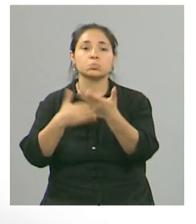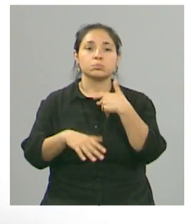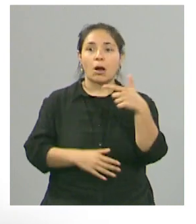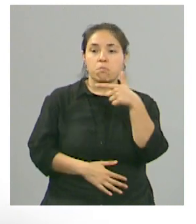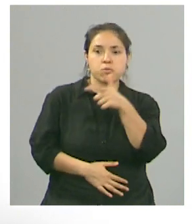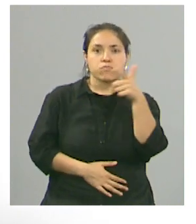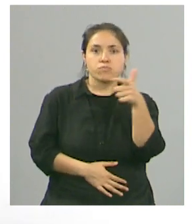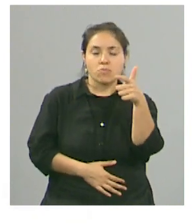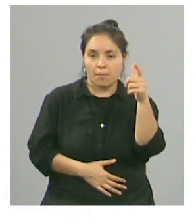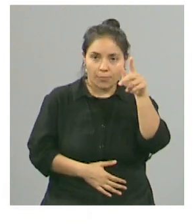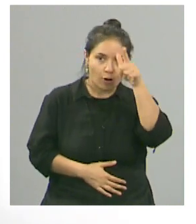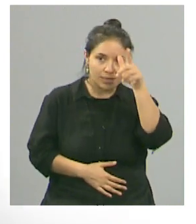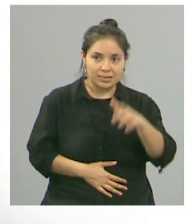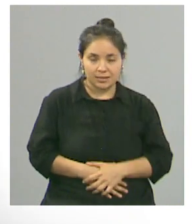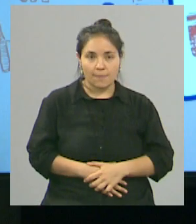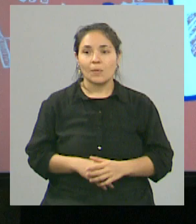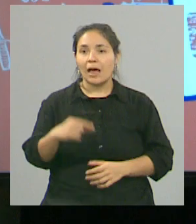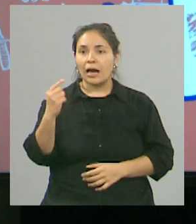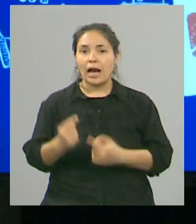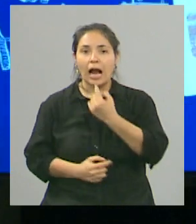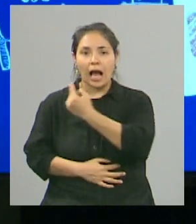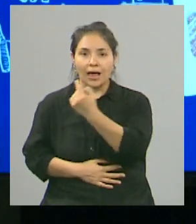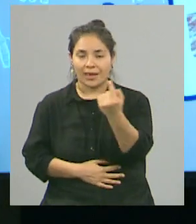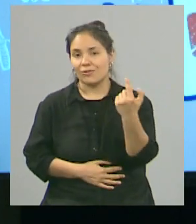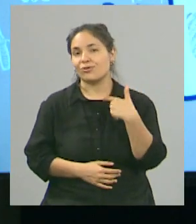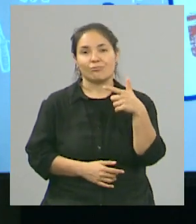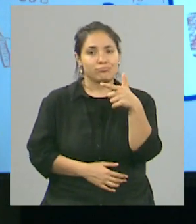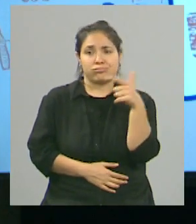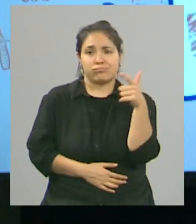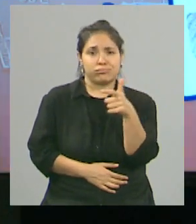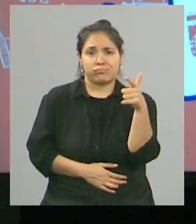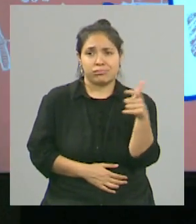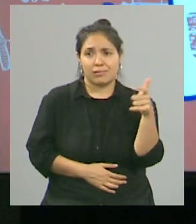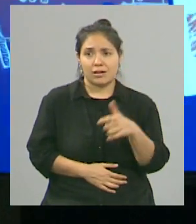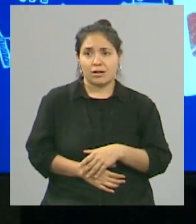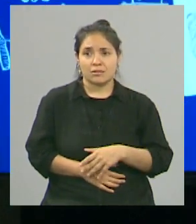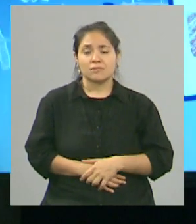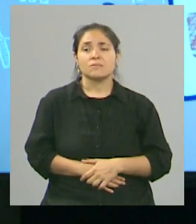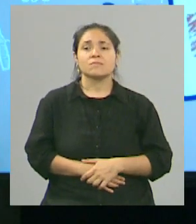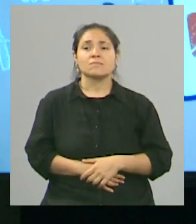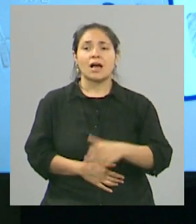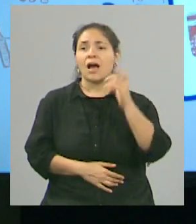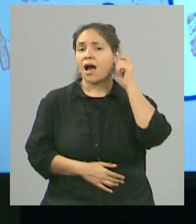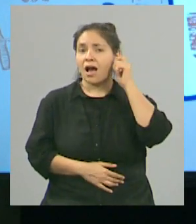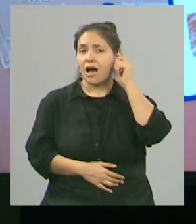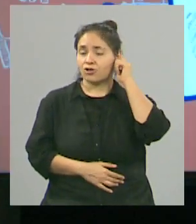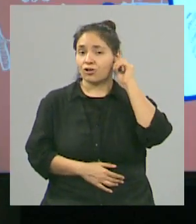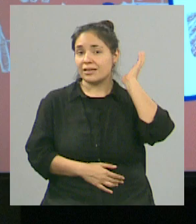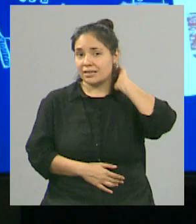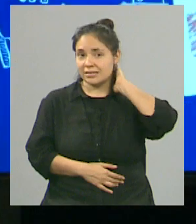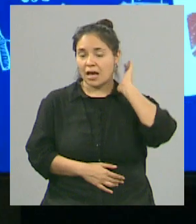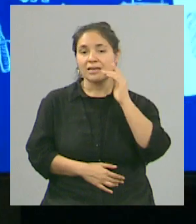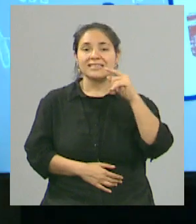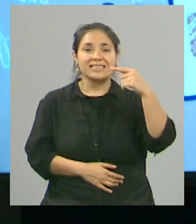Cada uno de ellos fueron fusilados prácticamente porque recibieron, el de 16 años, algo de 7